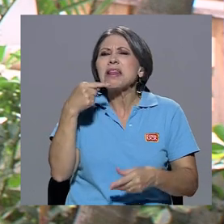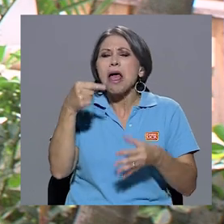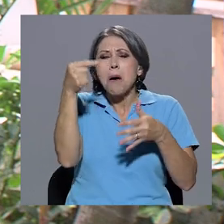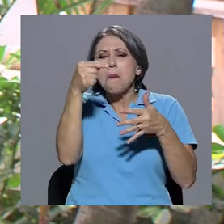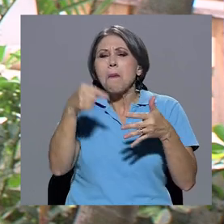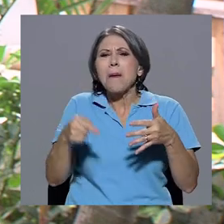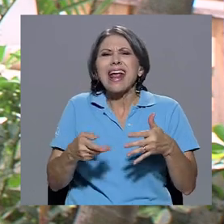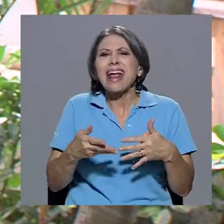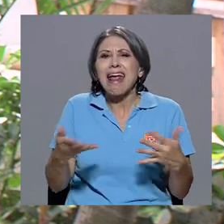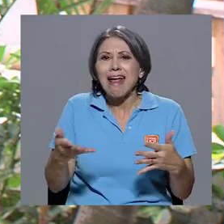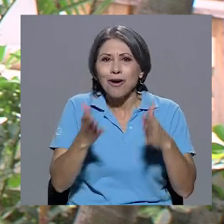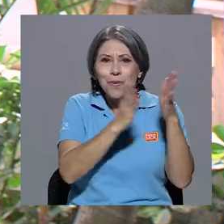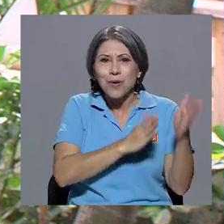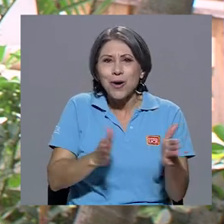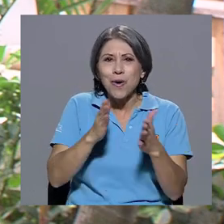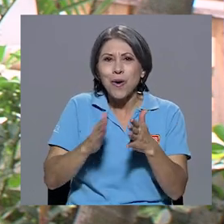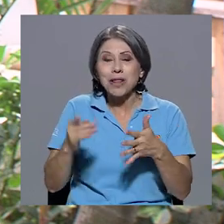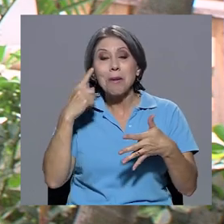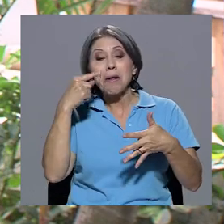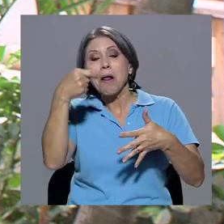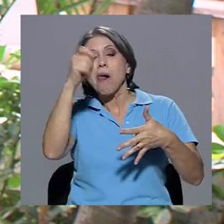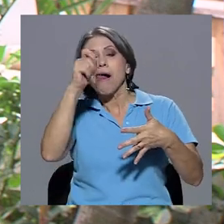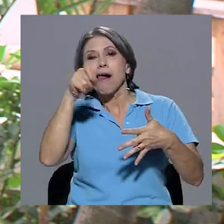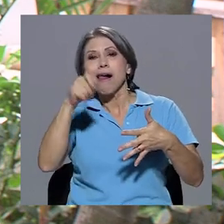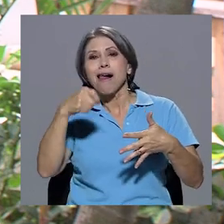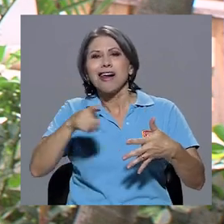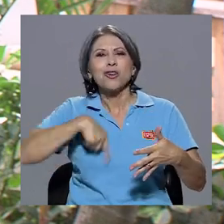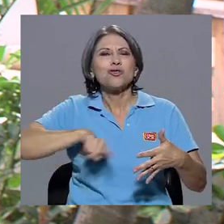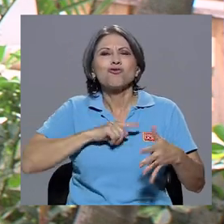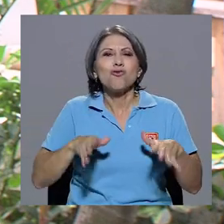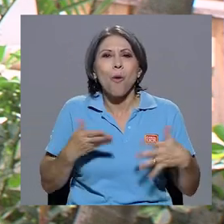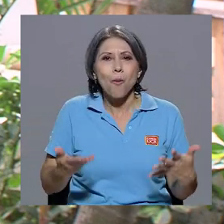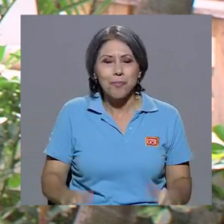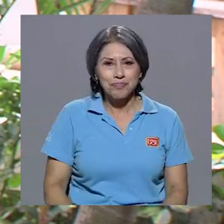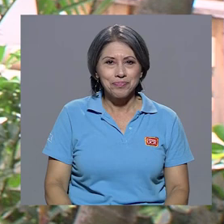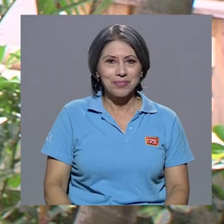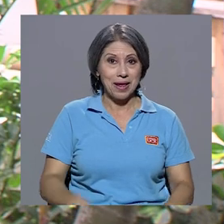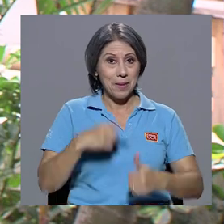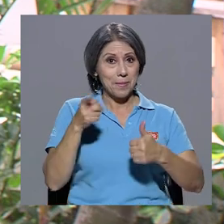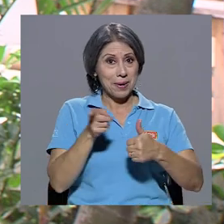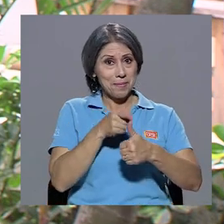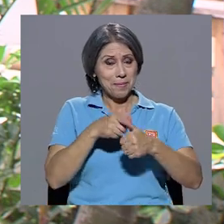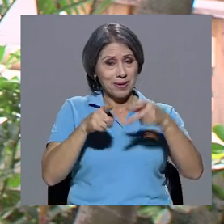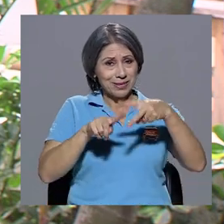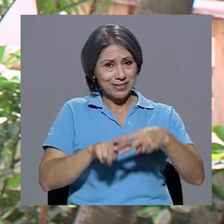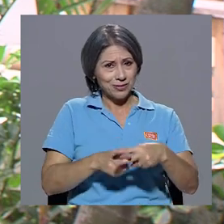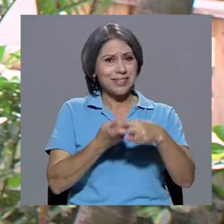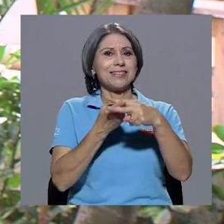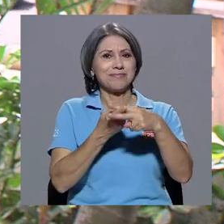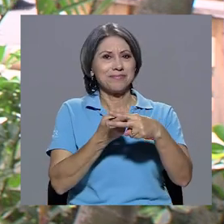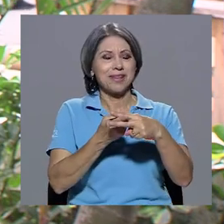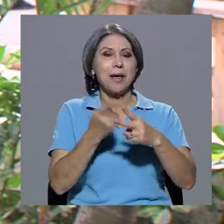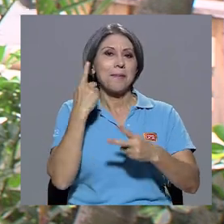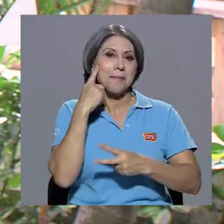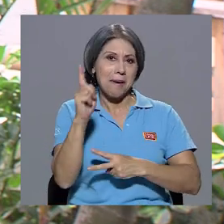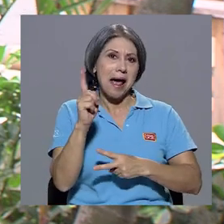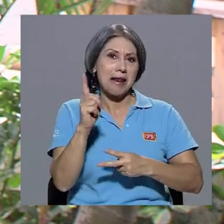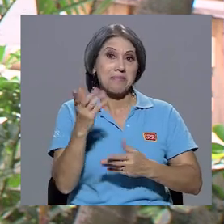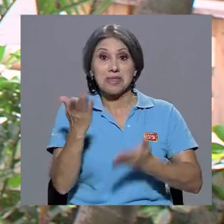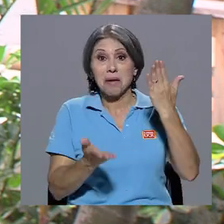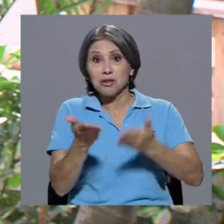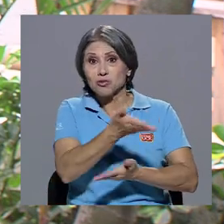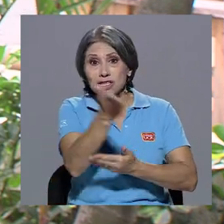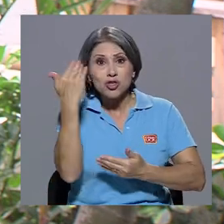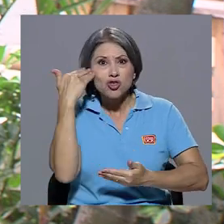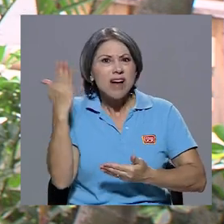en orden, o sea, para hacer un check a ver por dónde vamos. Ok. Bueno, primero quiero introducir un poquito tal vez hay algunos espectadores que no saben lo que son